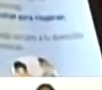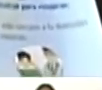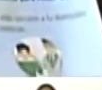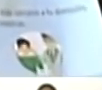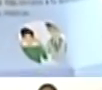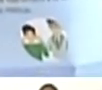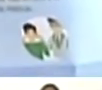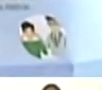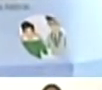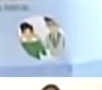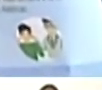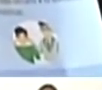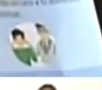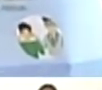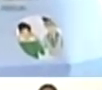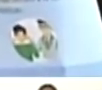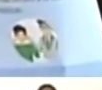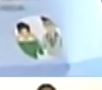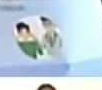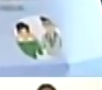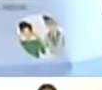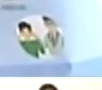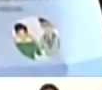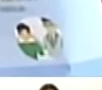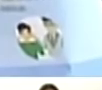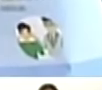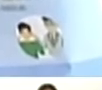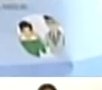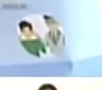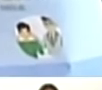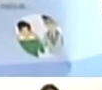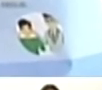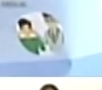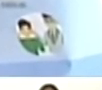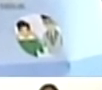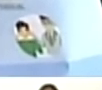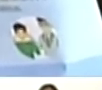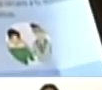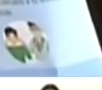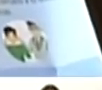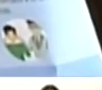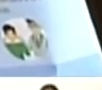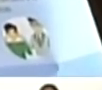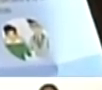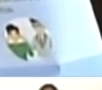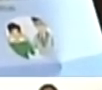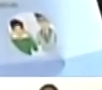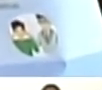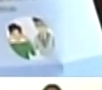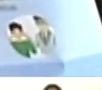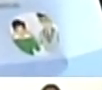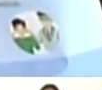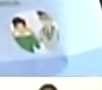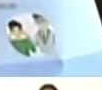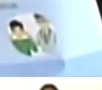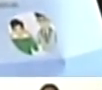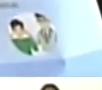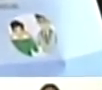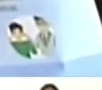visita casa por casa, entregar millones de volantes, conferencias, conversaciones,